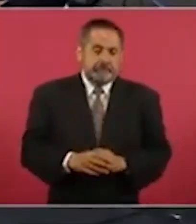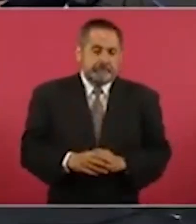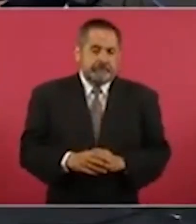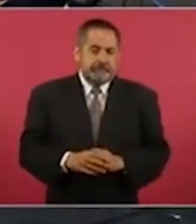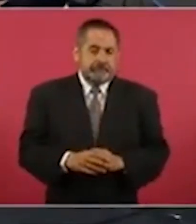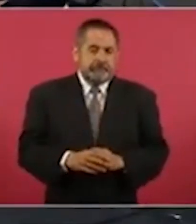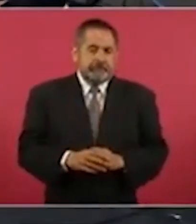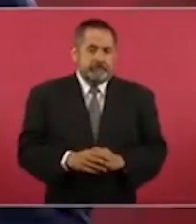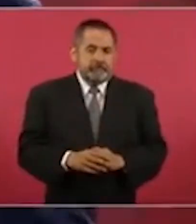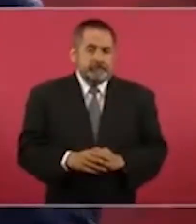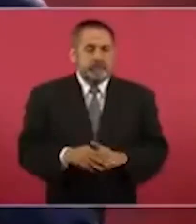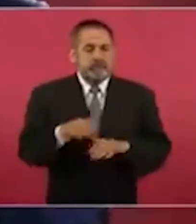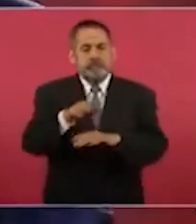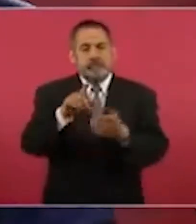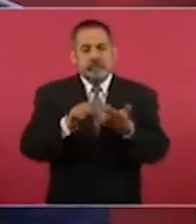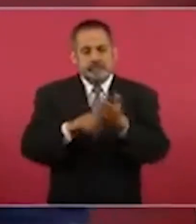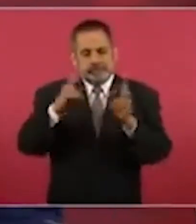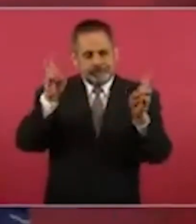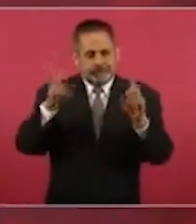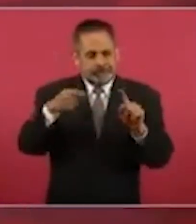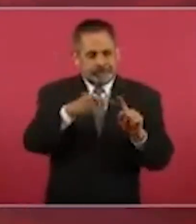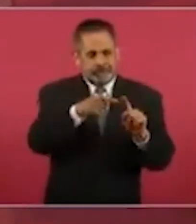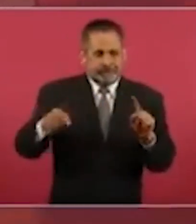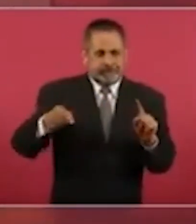cuando se habla del modelo neoliberal,